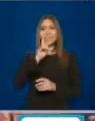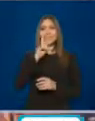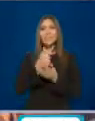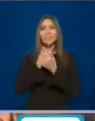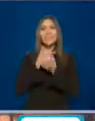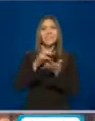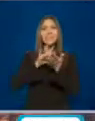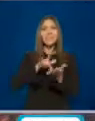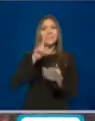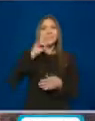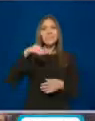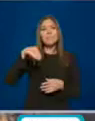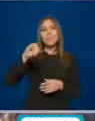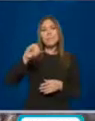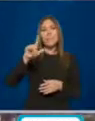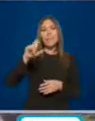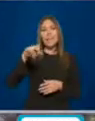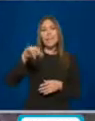está.